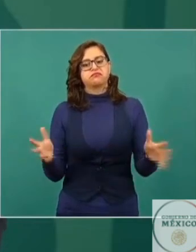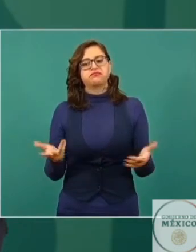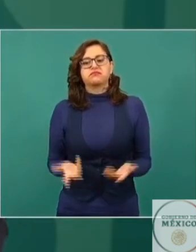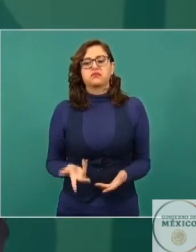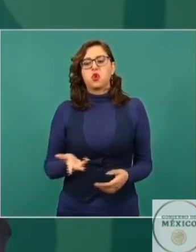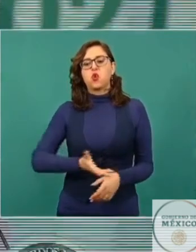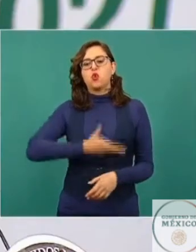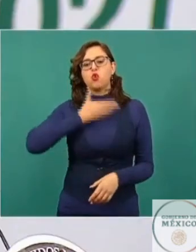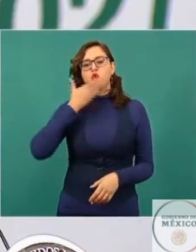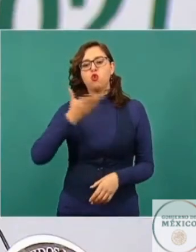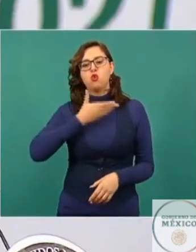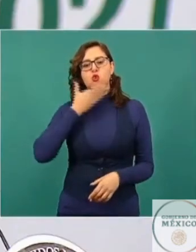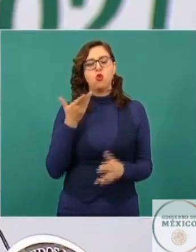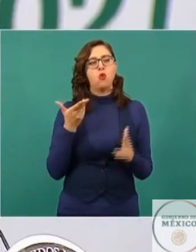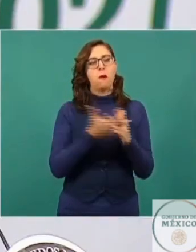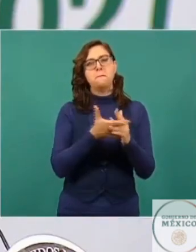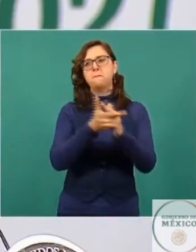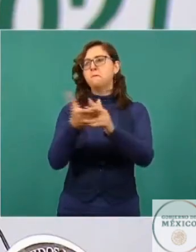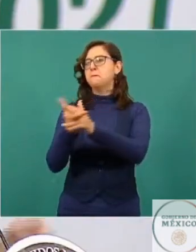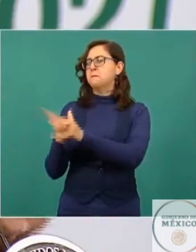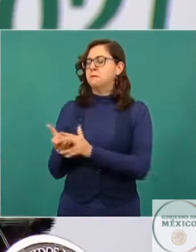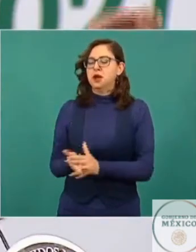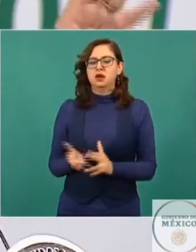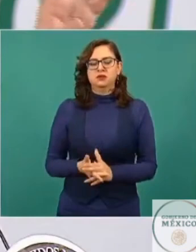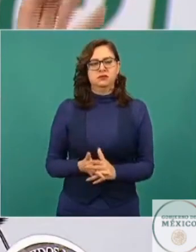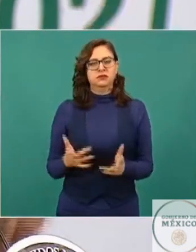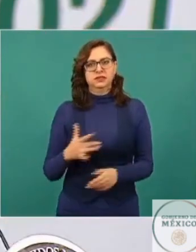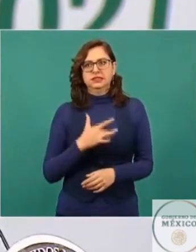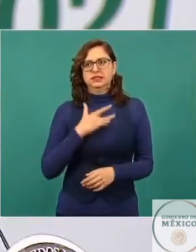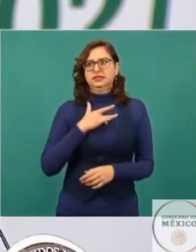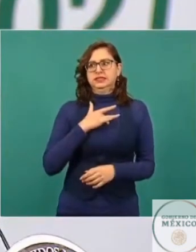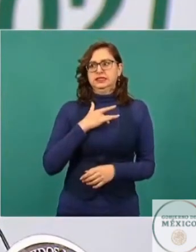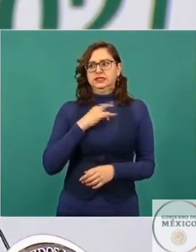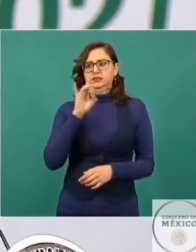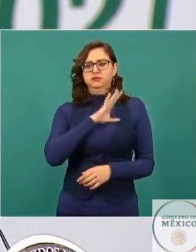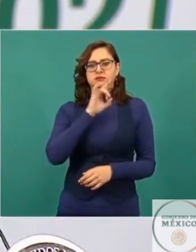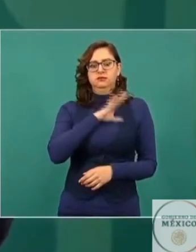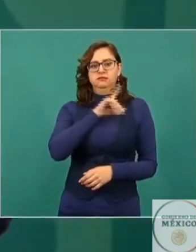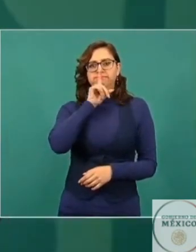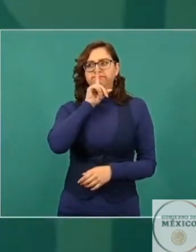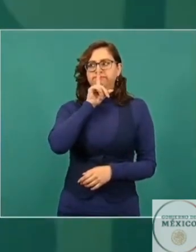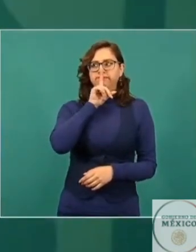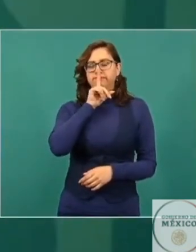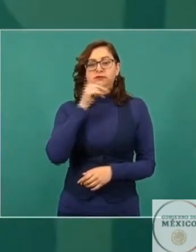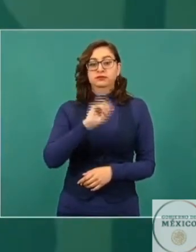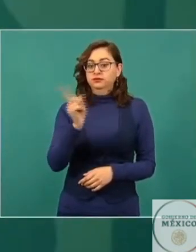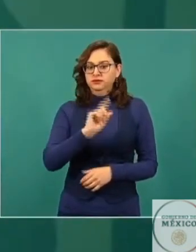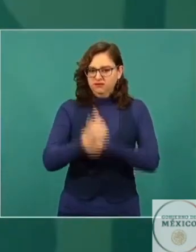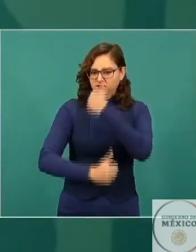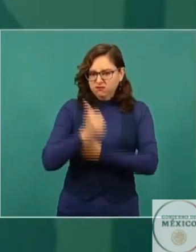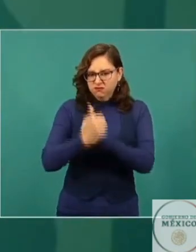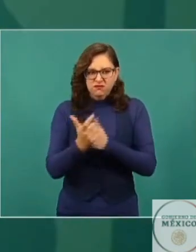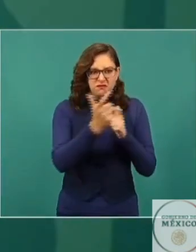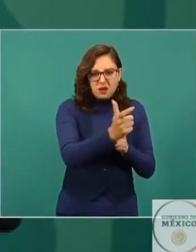humana, lo que significa agredir a otra persona con un arma, y convertirlo en una especie de competencia, con armas especialmente